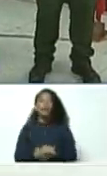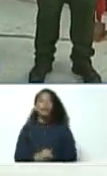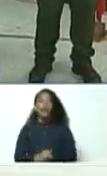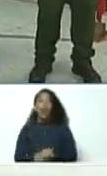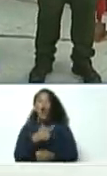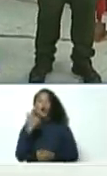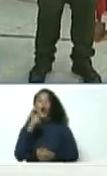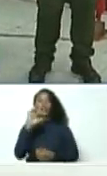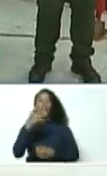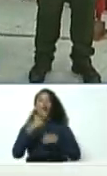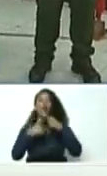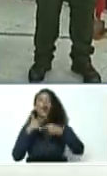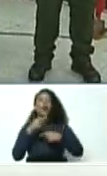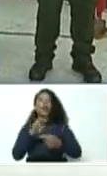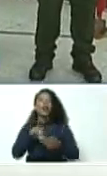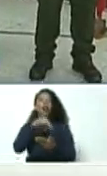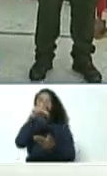del tricolor nacional.